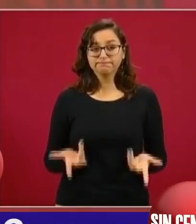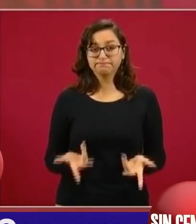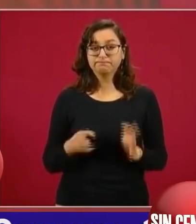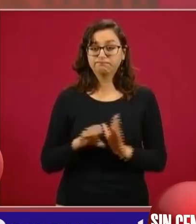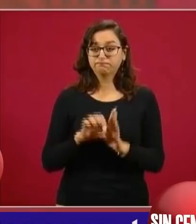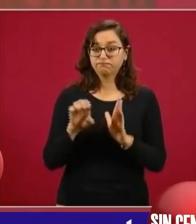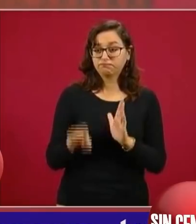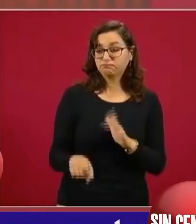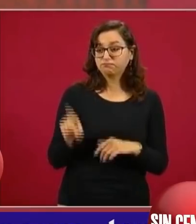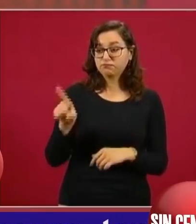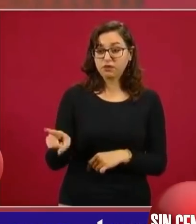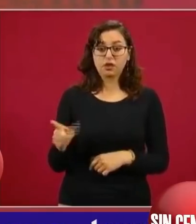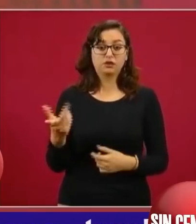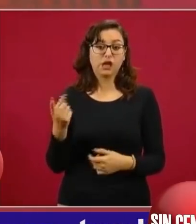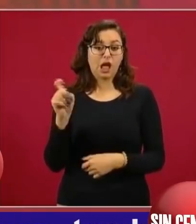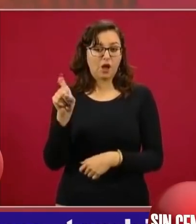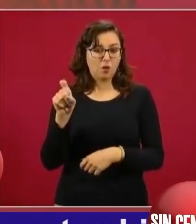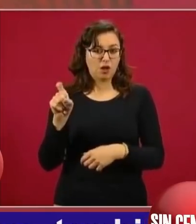hidroeléctricas